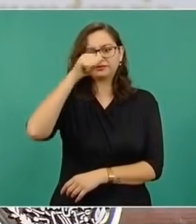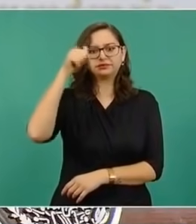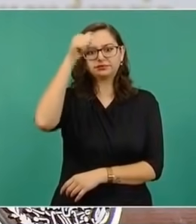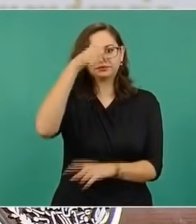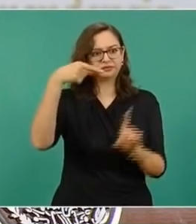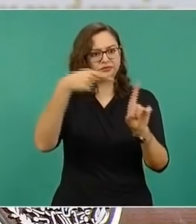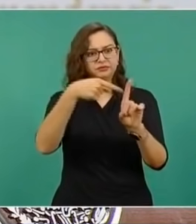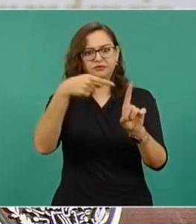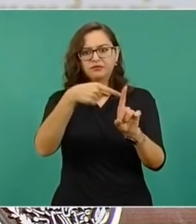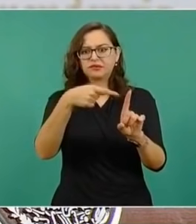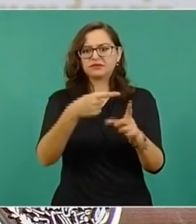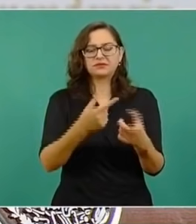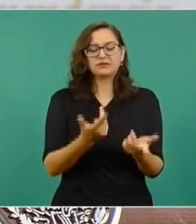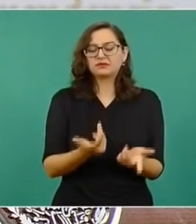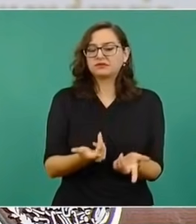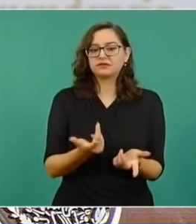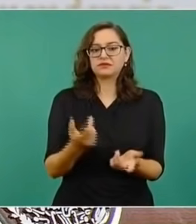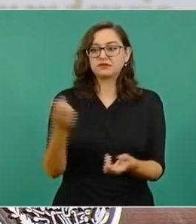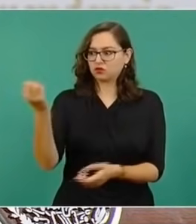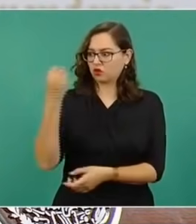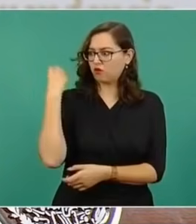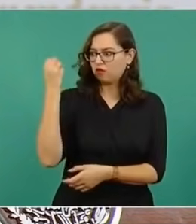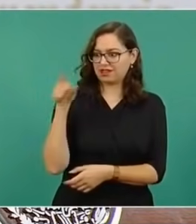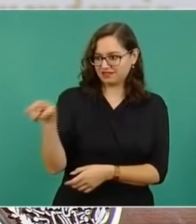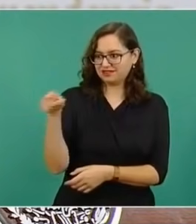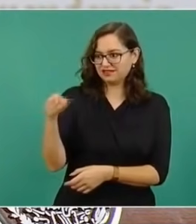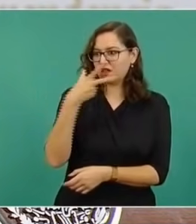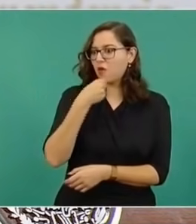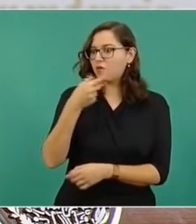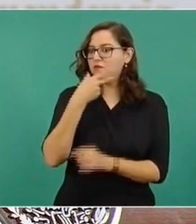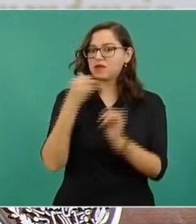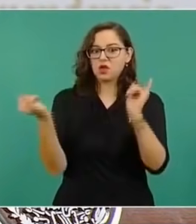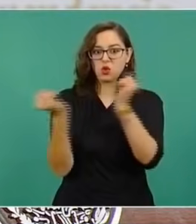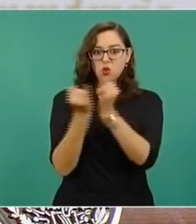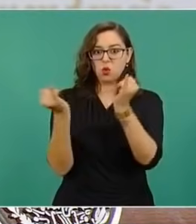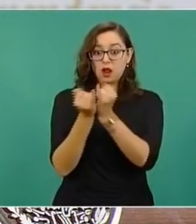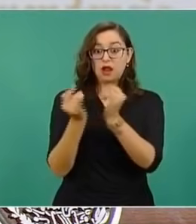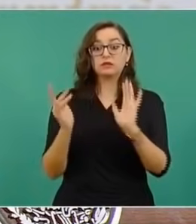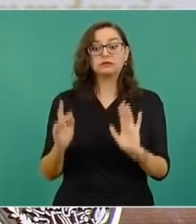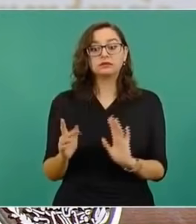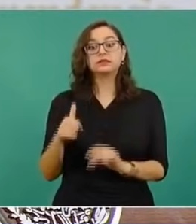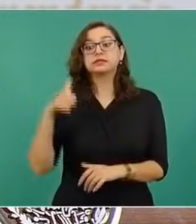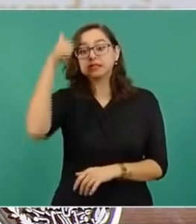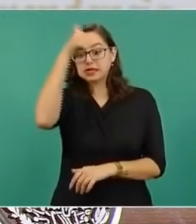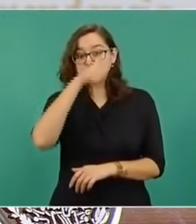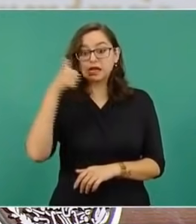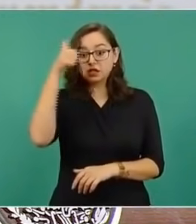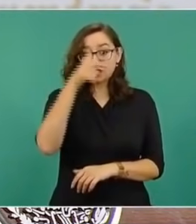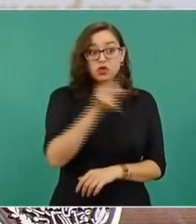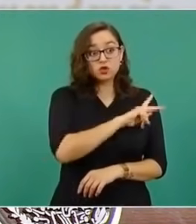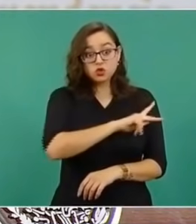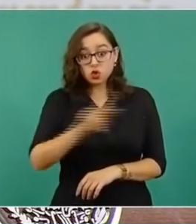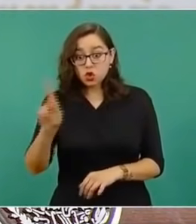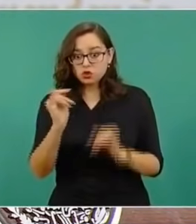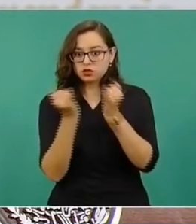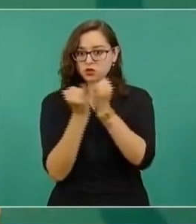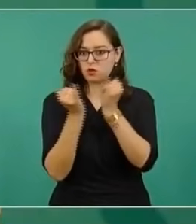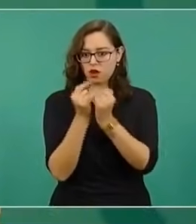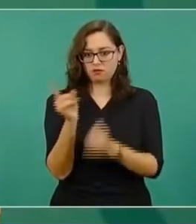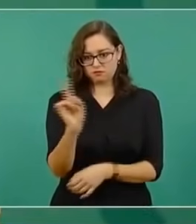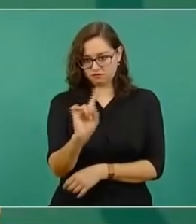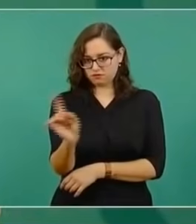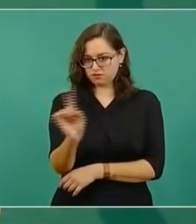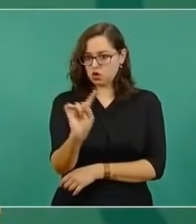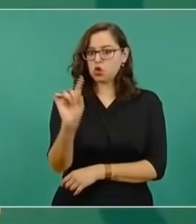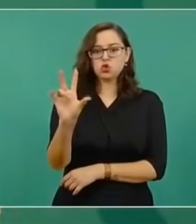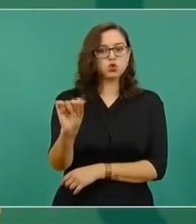este conferencista. No son así todos los sacerdotes, porque no podemos generalizar,